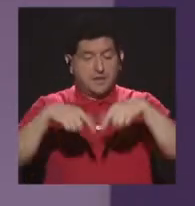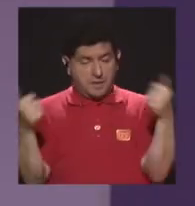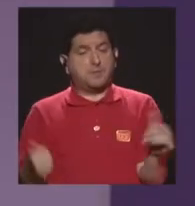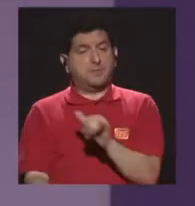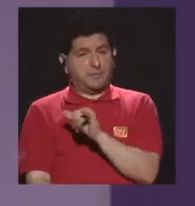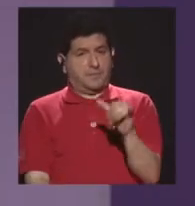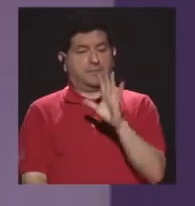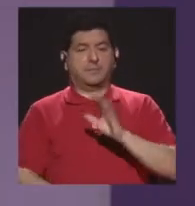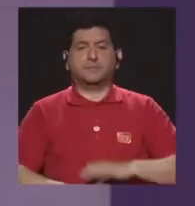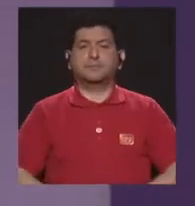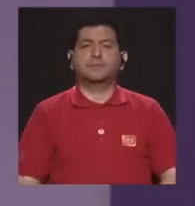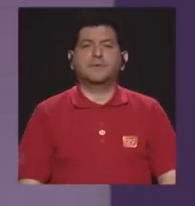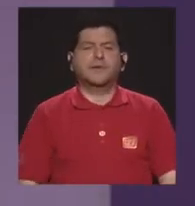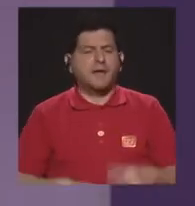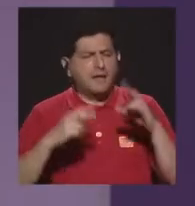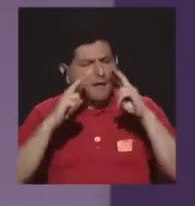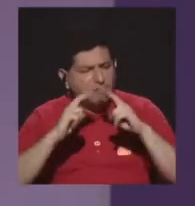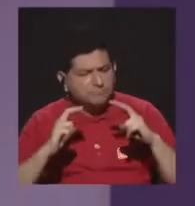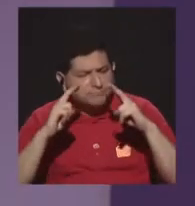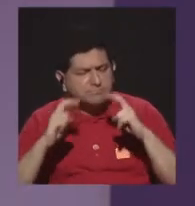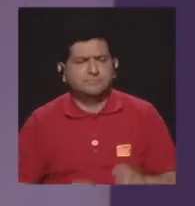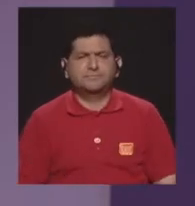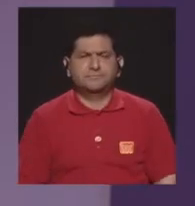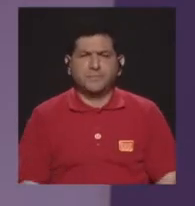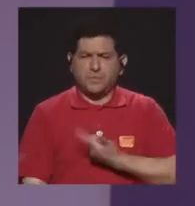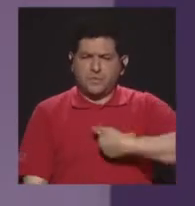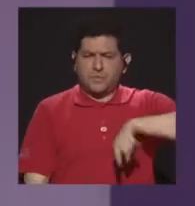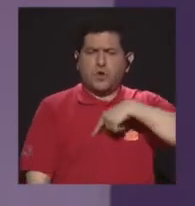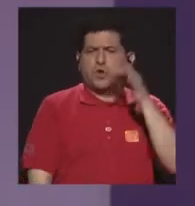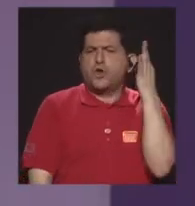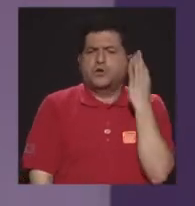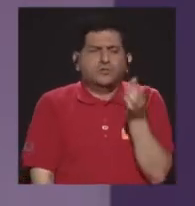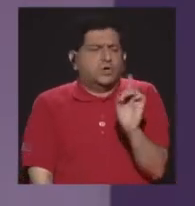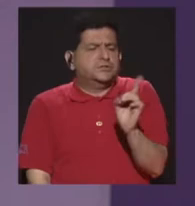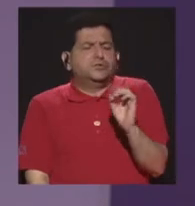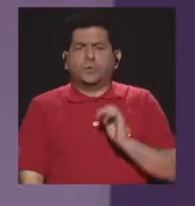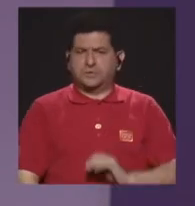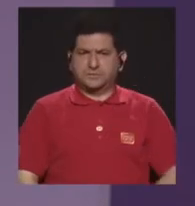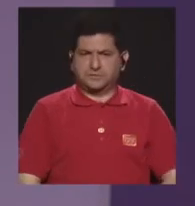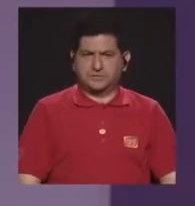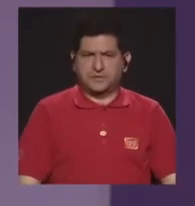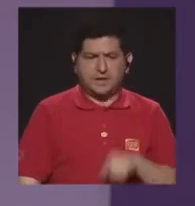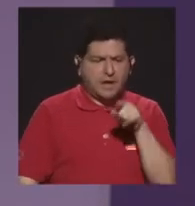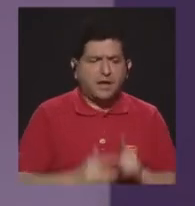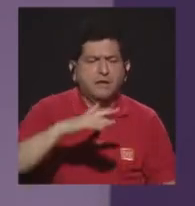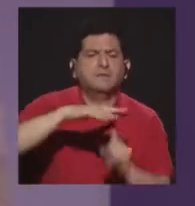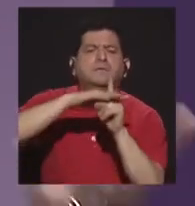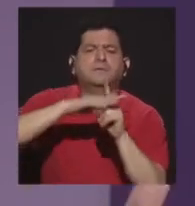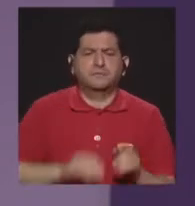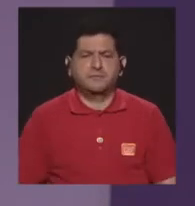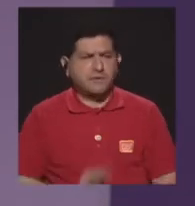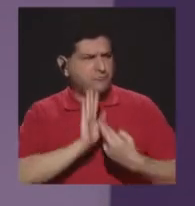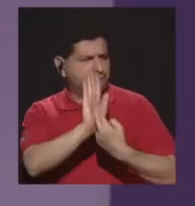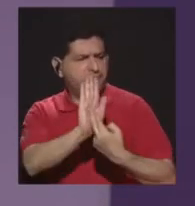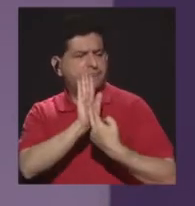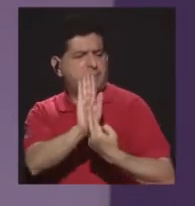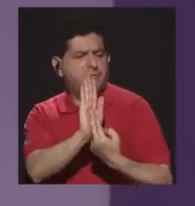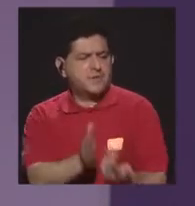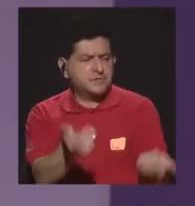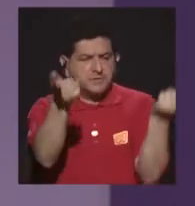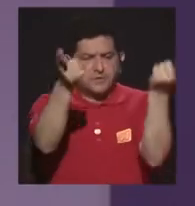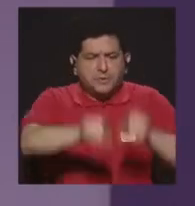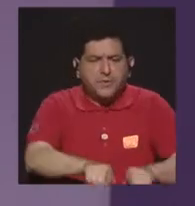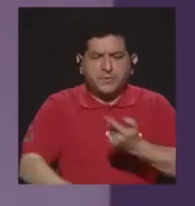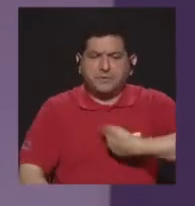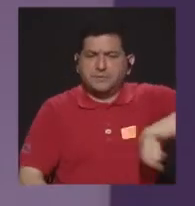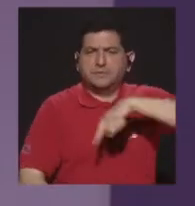escrita, para ver un poco en dónde estábamos las mujeres, cuál es la representación que se hace